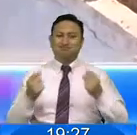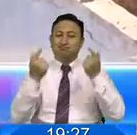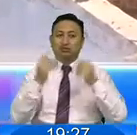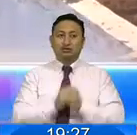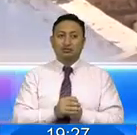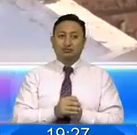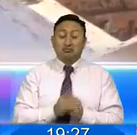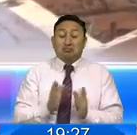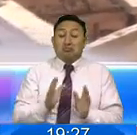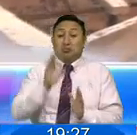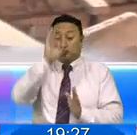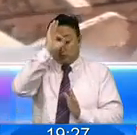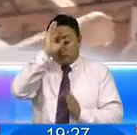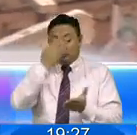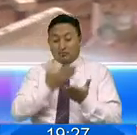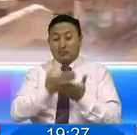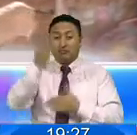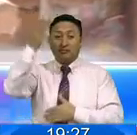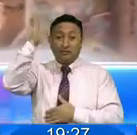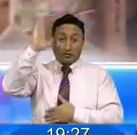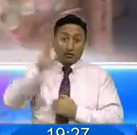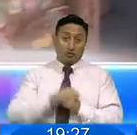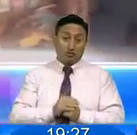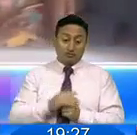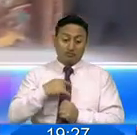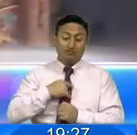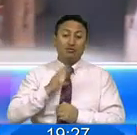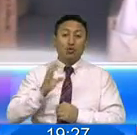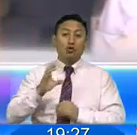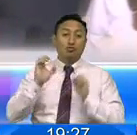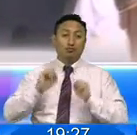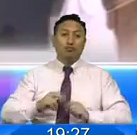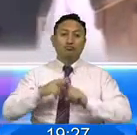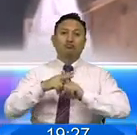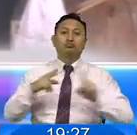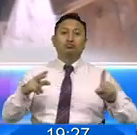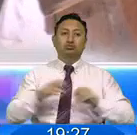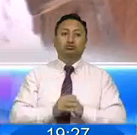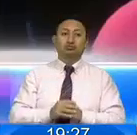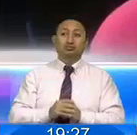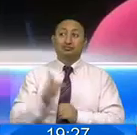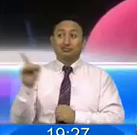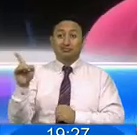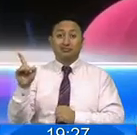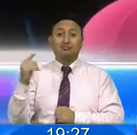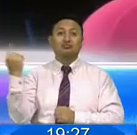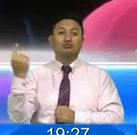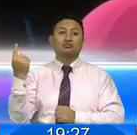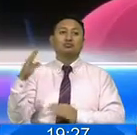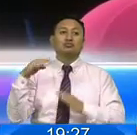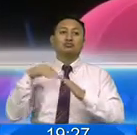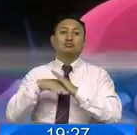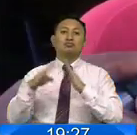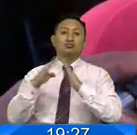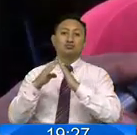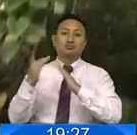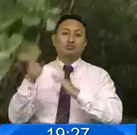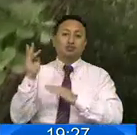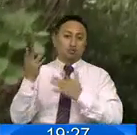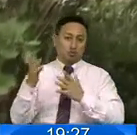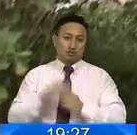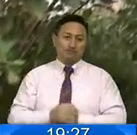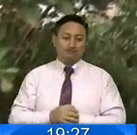sé, eso digo gracias al Señor, porque mi cuñada pudo salir, porque ella es la que ha estado solita en el cuarto porque el esposo no estaba.